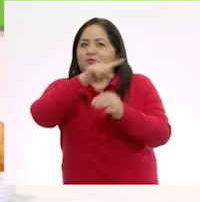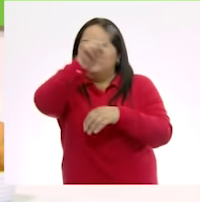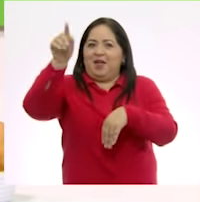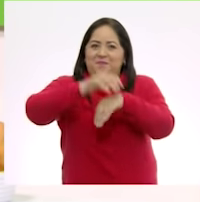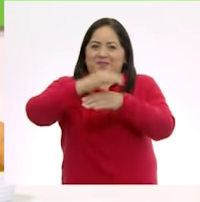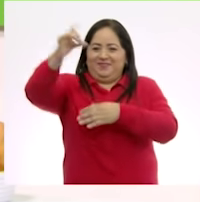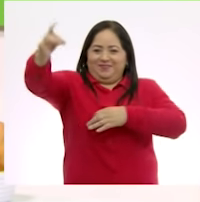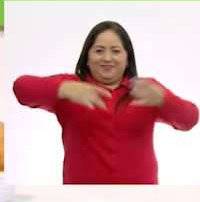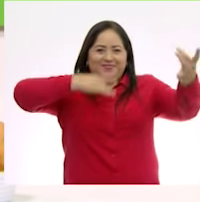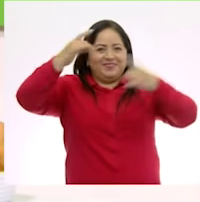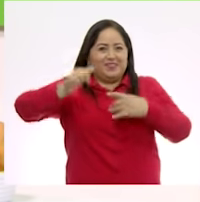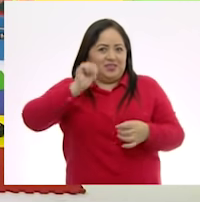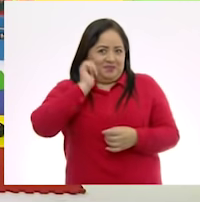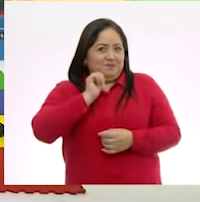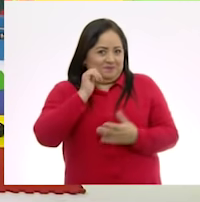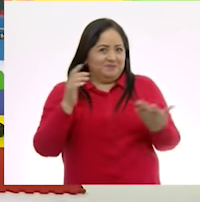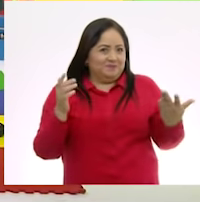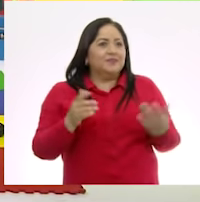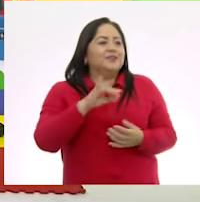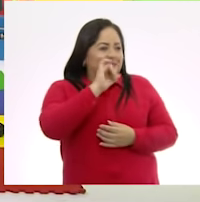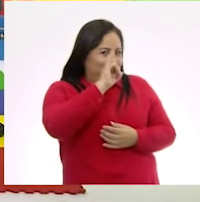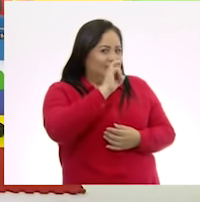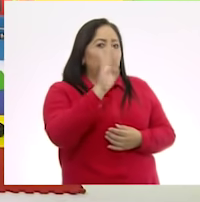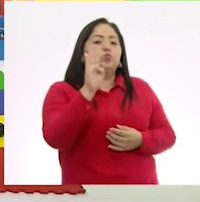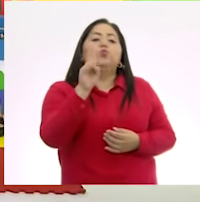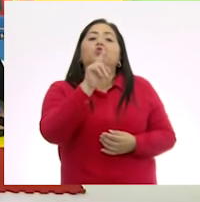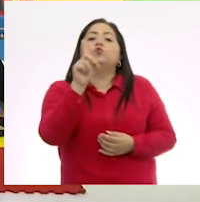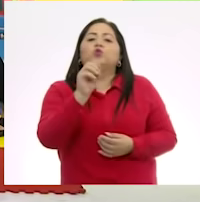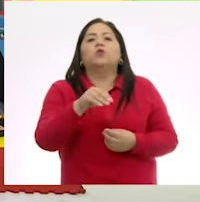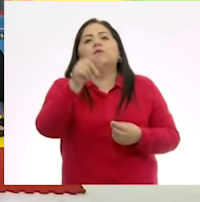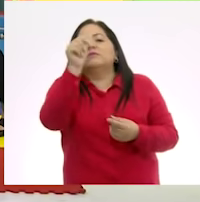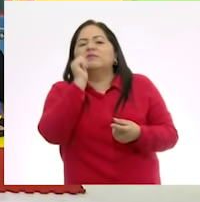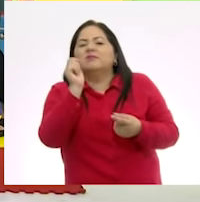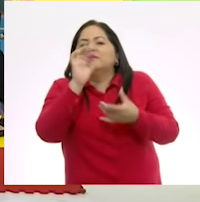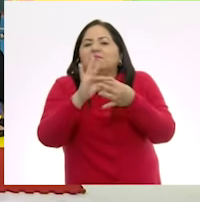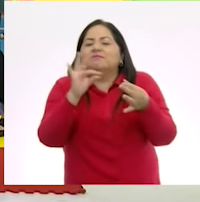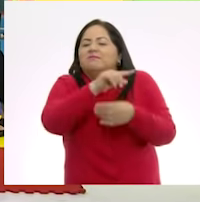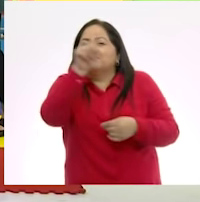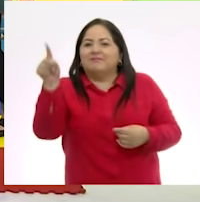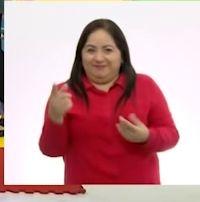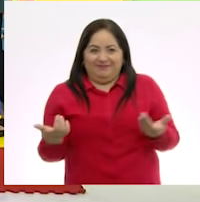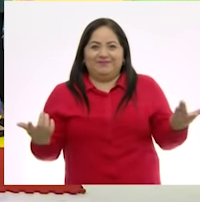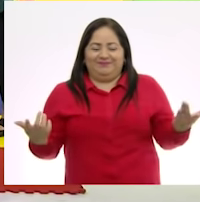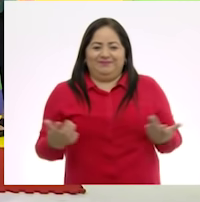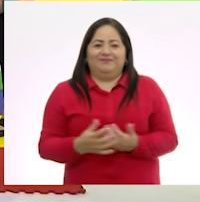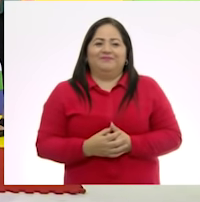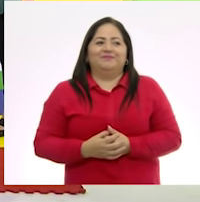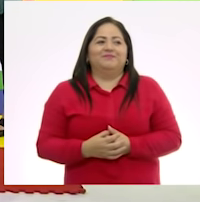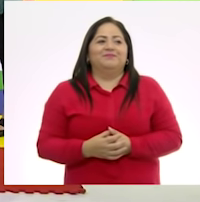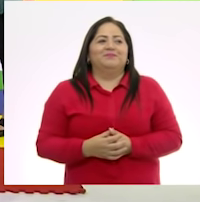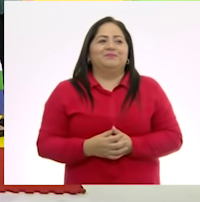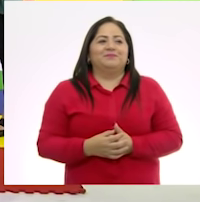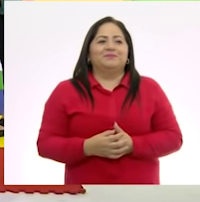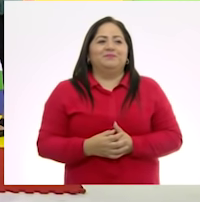nuestras compañeras y compañeros. Sí, buzón de comentarios.